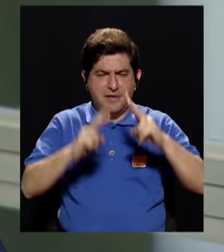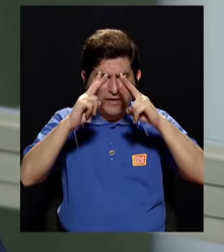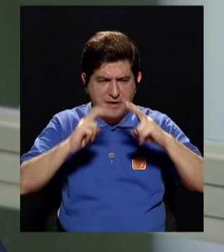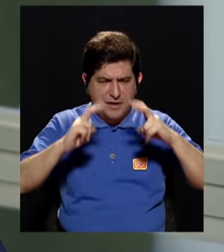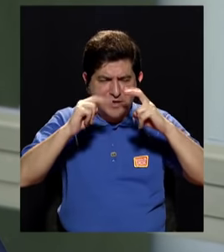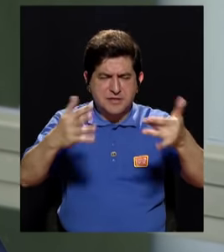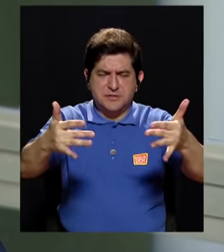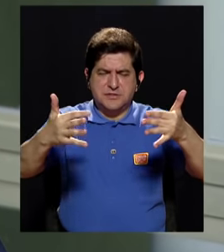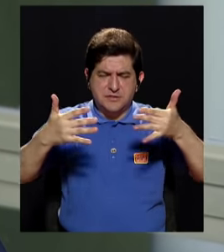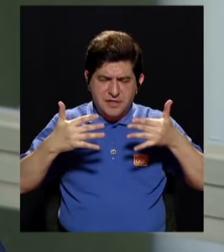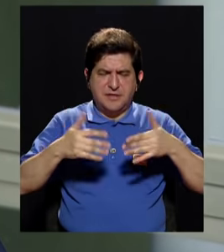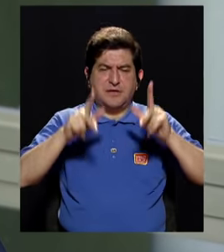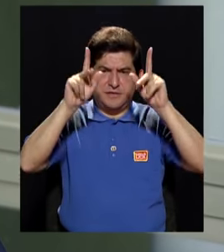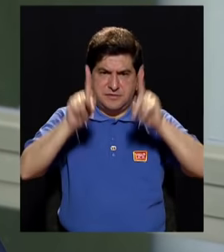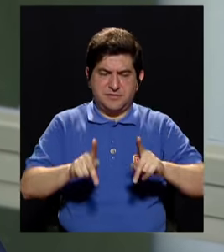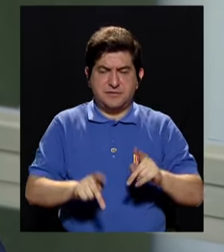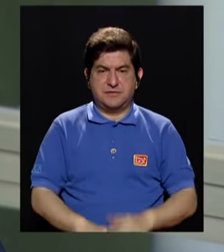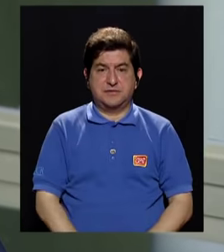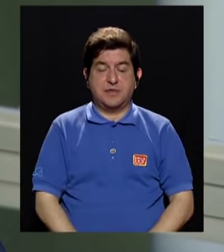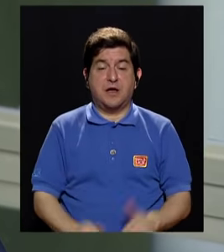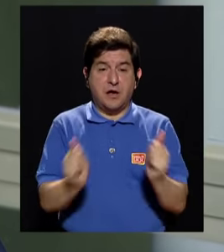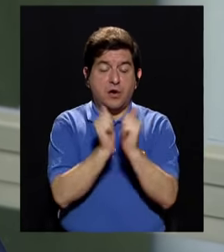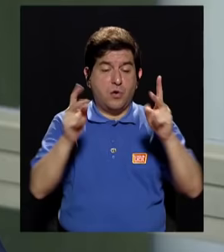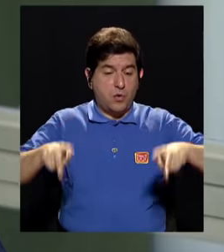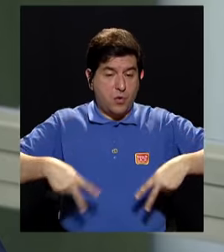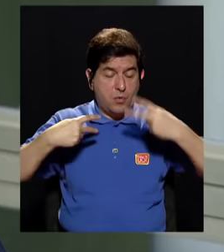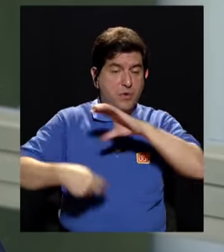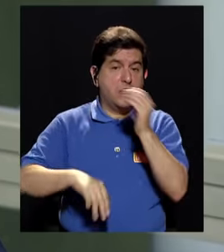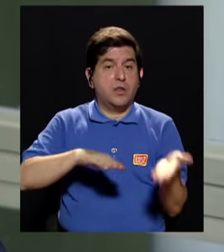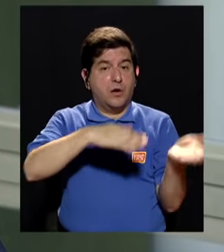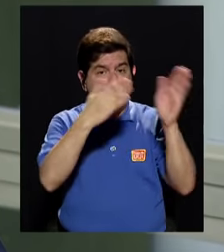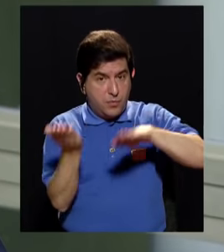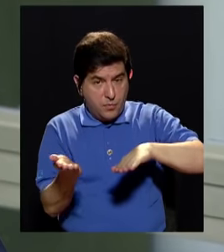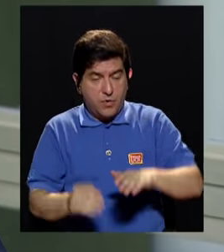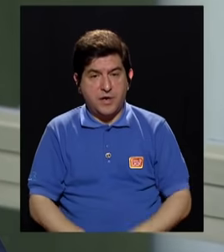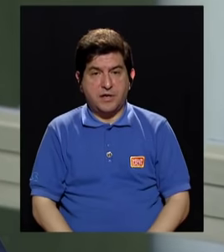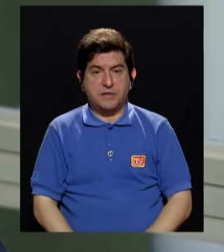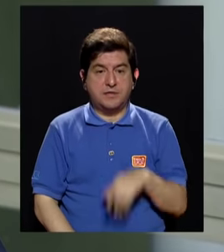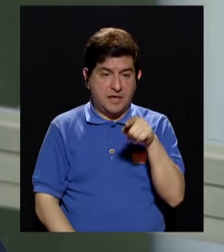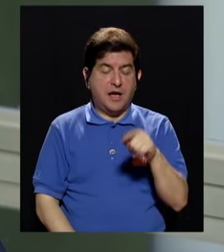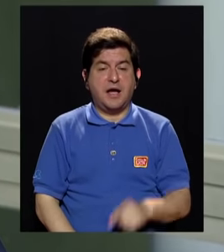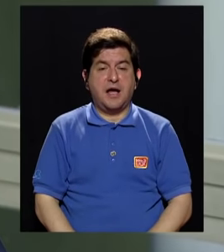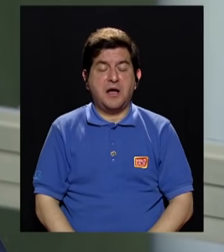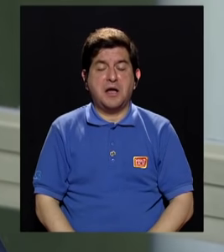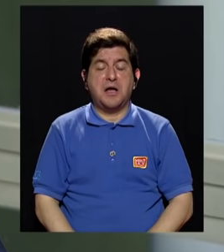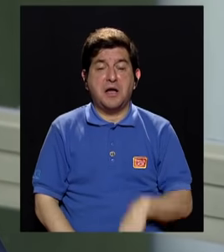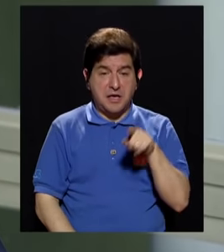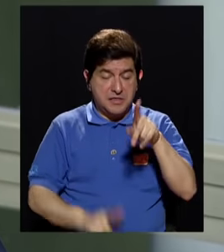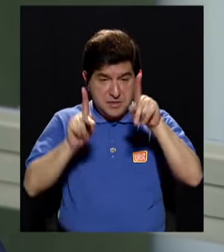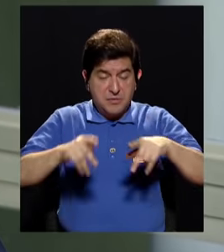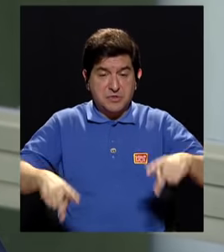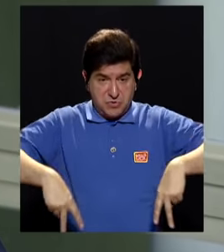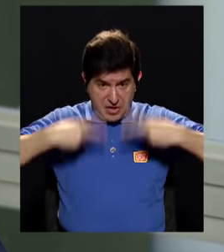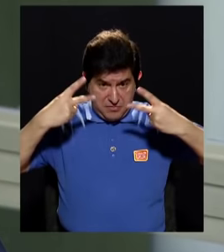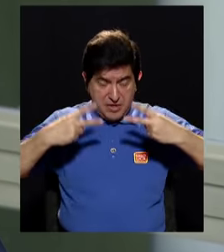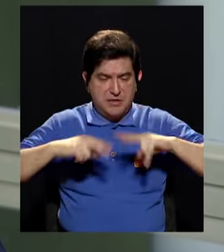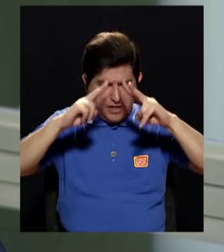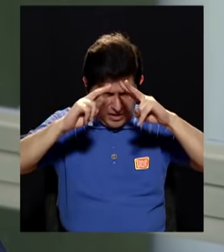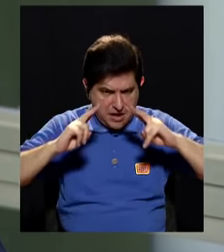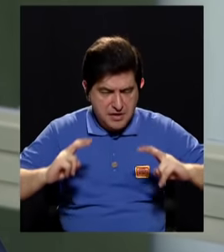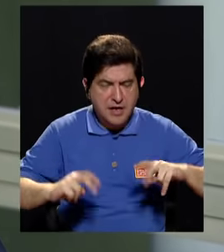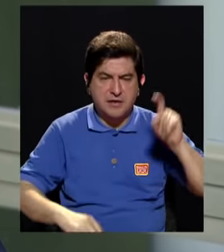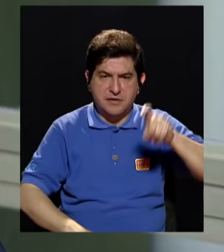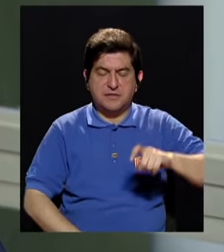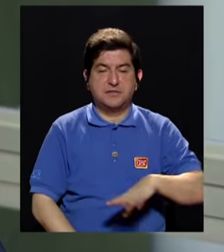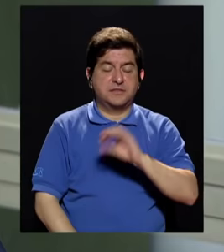analizan todos los expedientes de la persona ya sea que esté viva que esté muerta si está IVA además se examina y este se emite luego